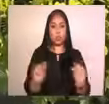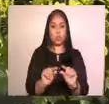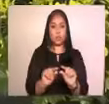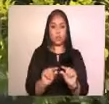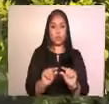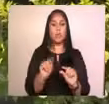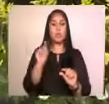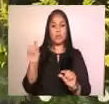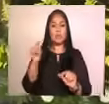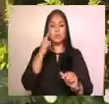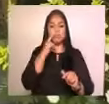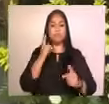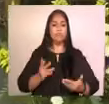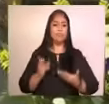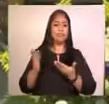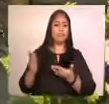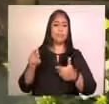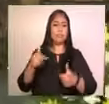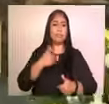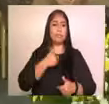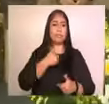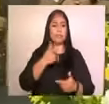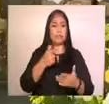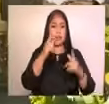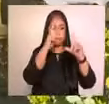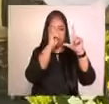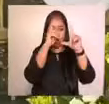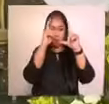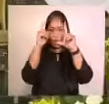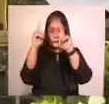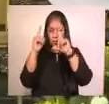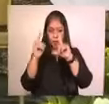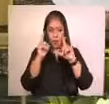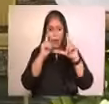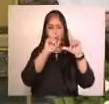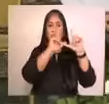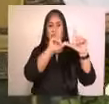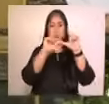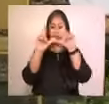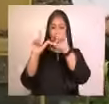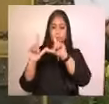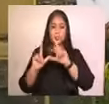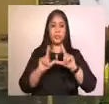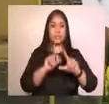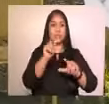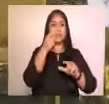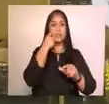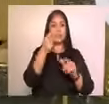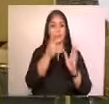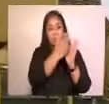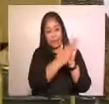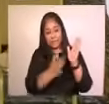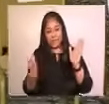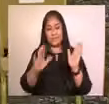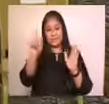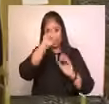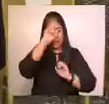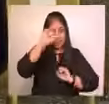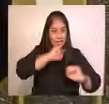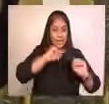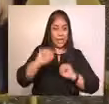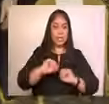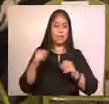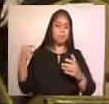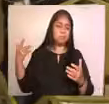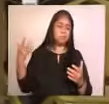un cuadro en donde se encuentran unas fotografías en donde se detalla la planificación, el trabajo que tomó